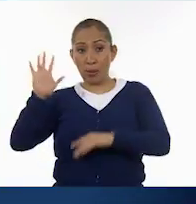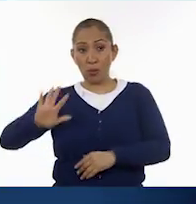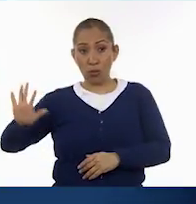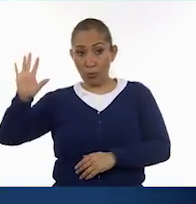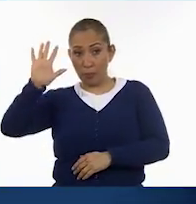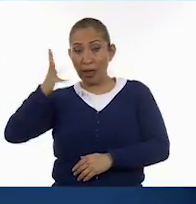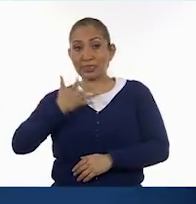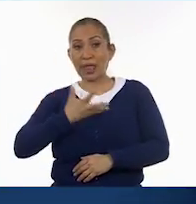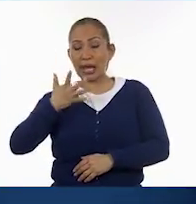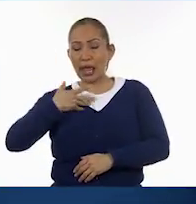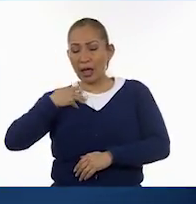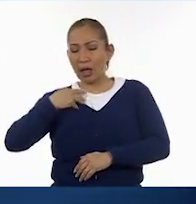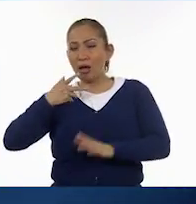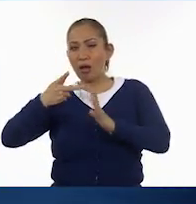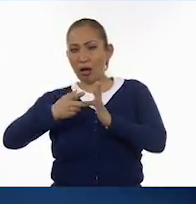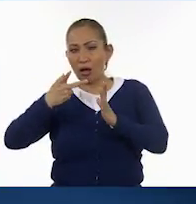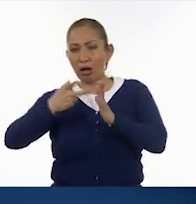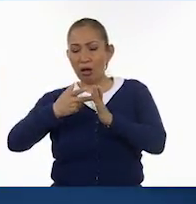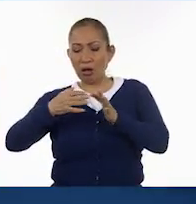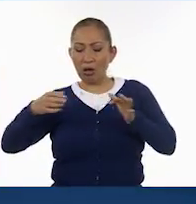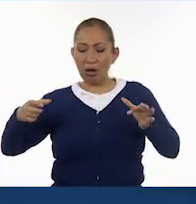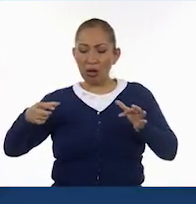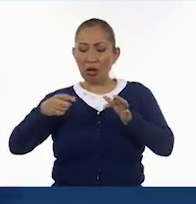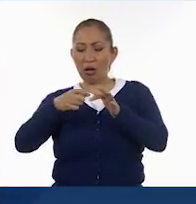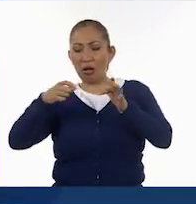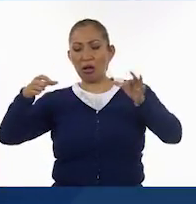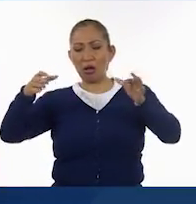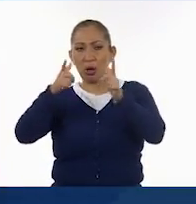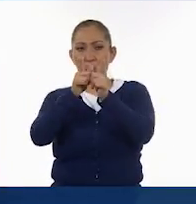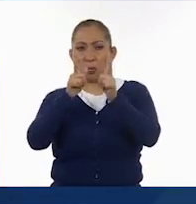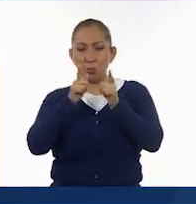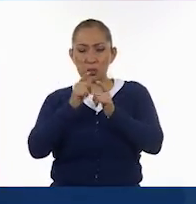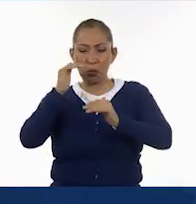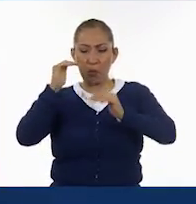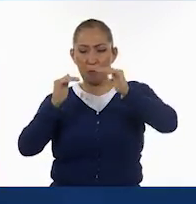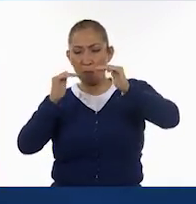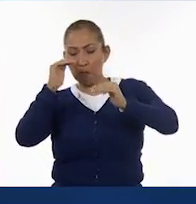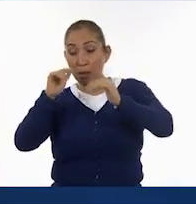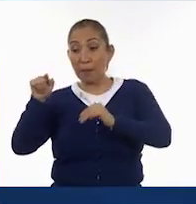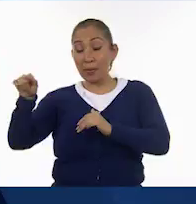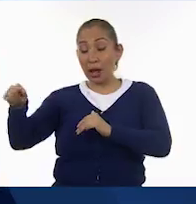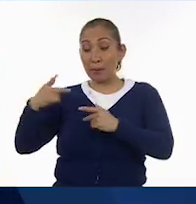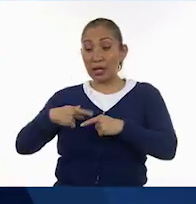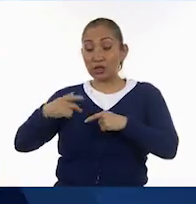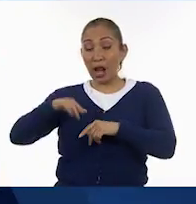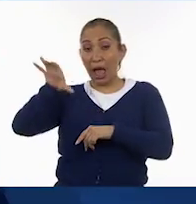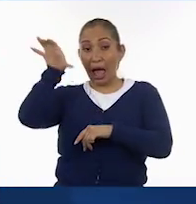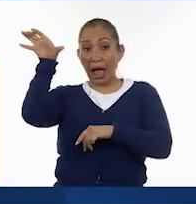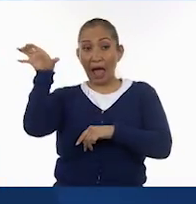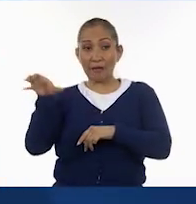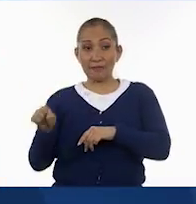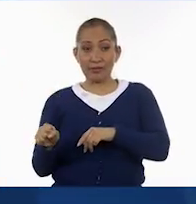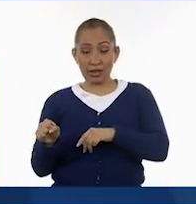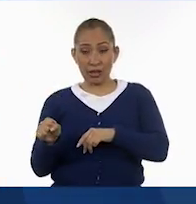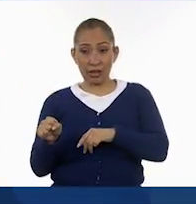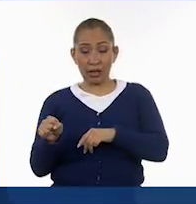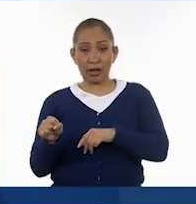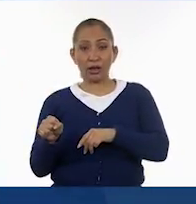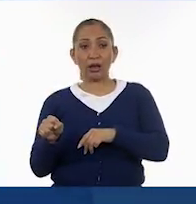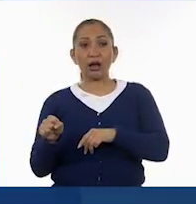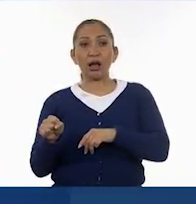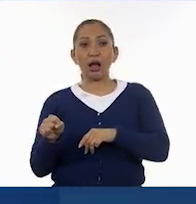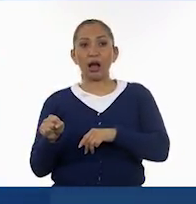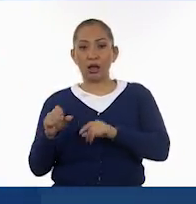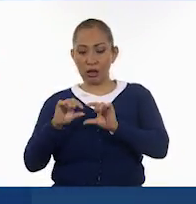mantiene una constante entre sus grupos de edad, mientras que la población africana, pues